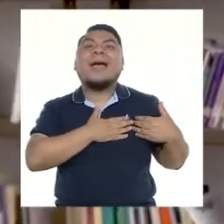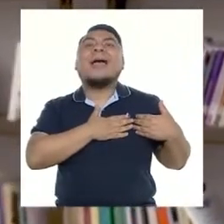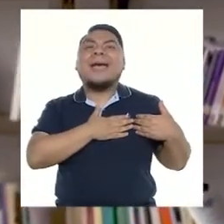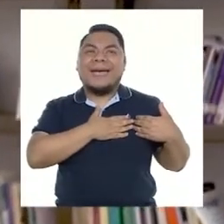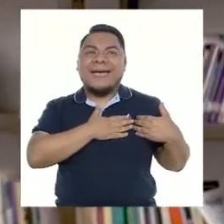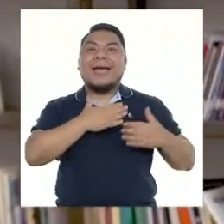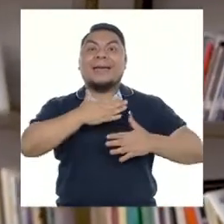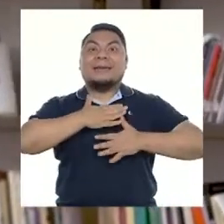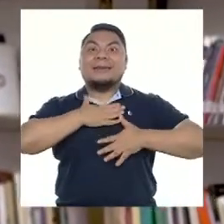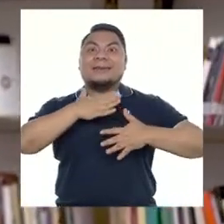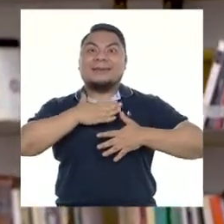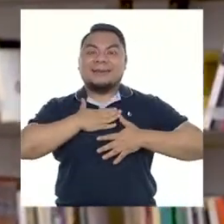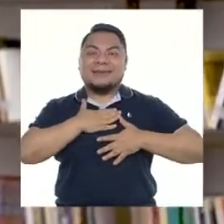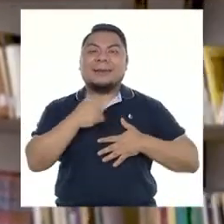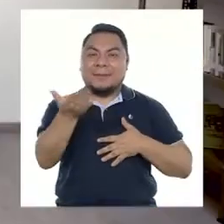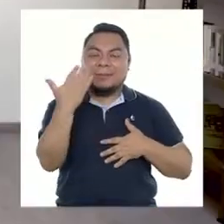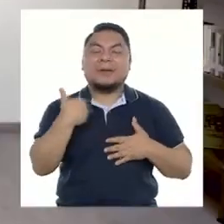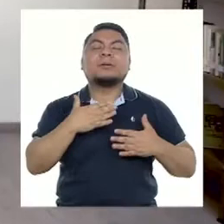¡Respirar! Vamos a respirar.